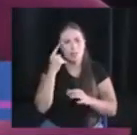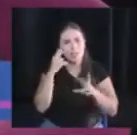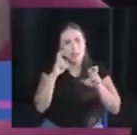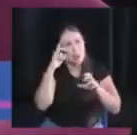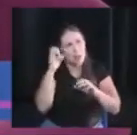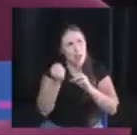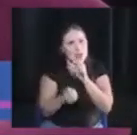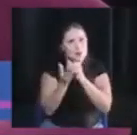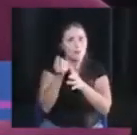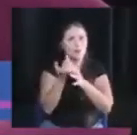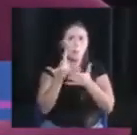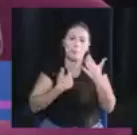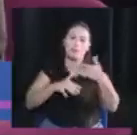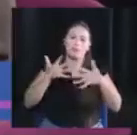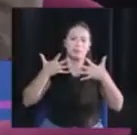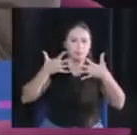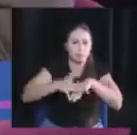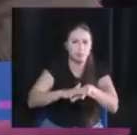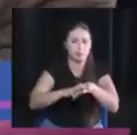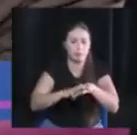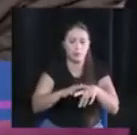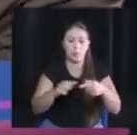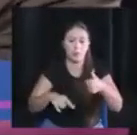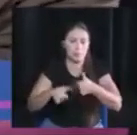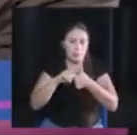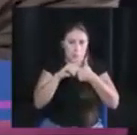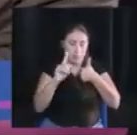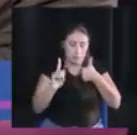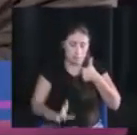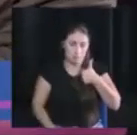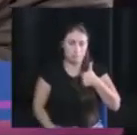más inclusiva. Primera de las premisas.